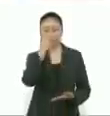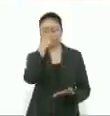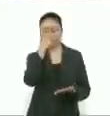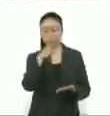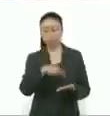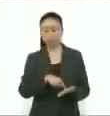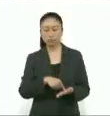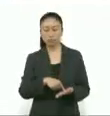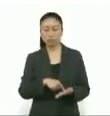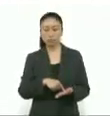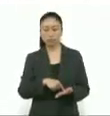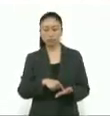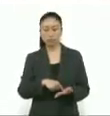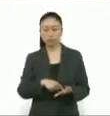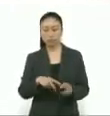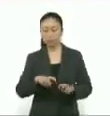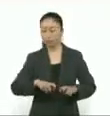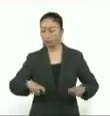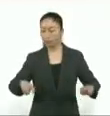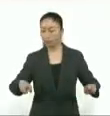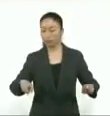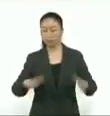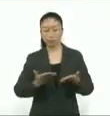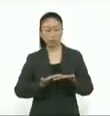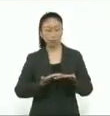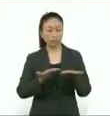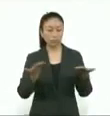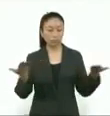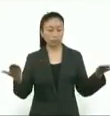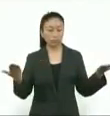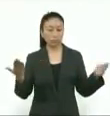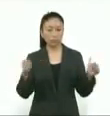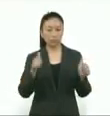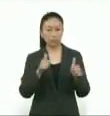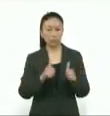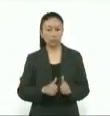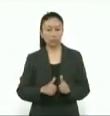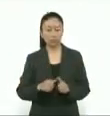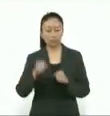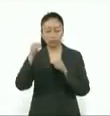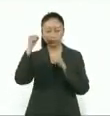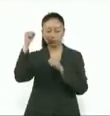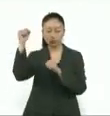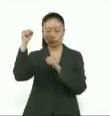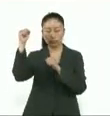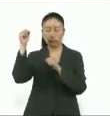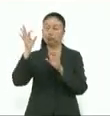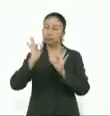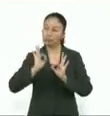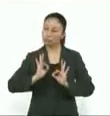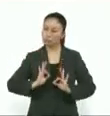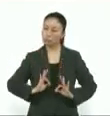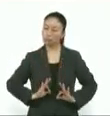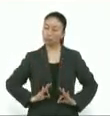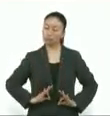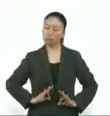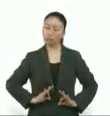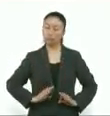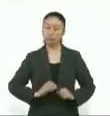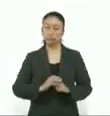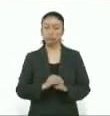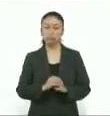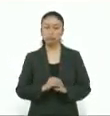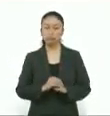las que estamos aquí en la manifestación pacífica, y en